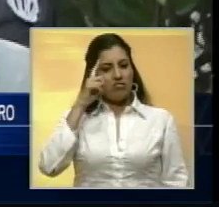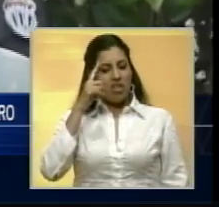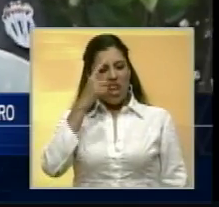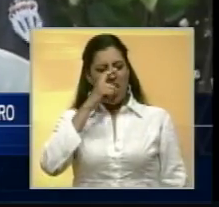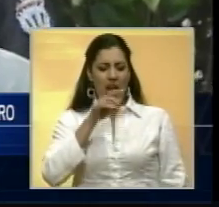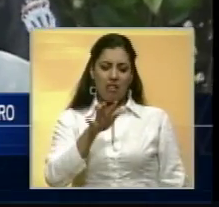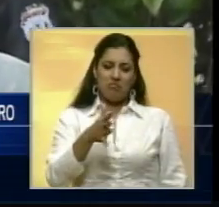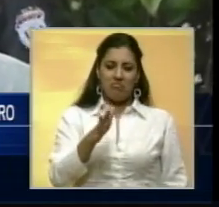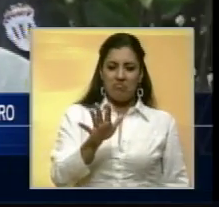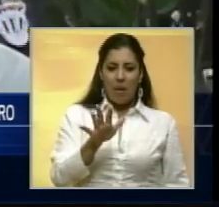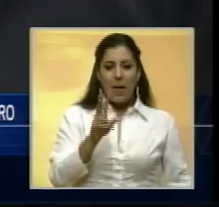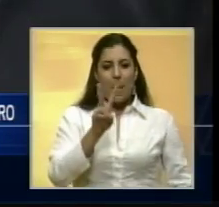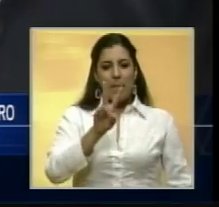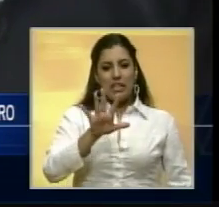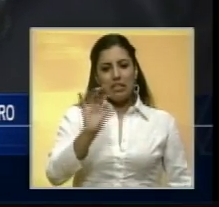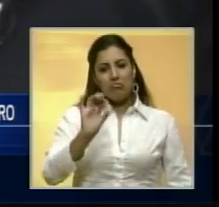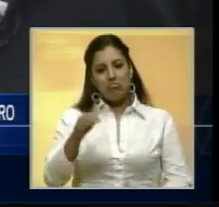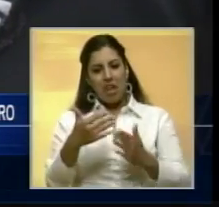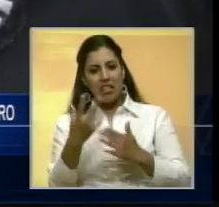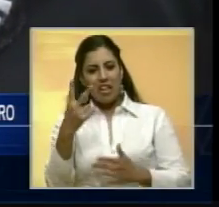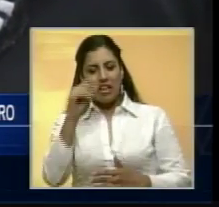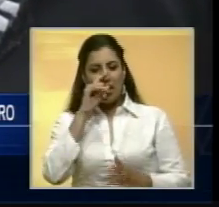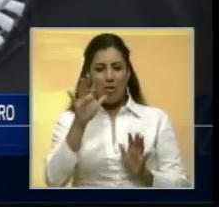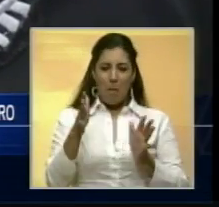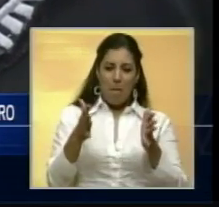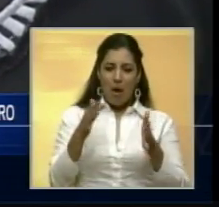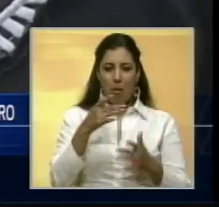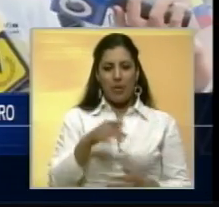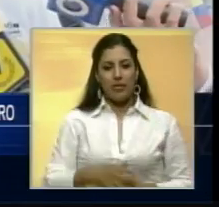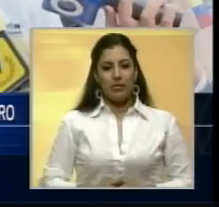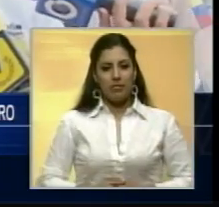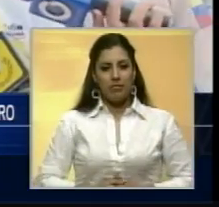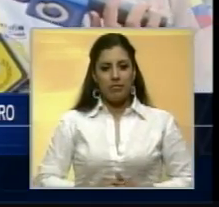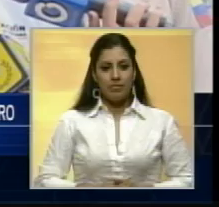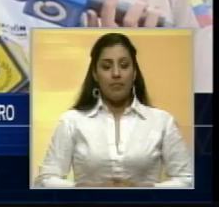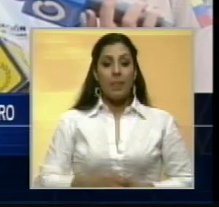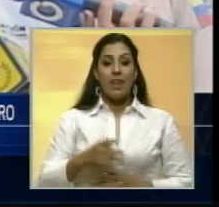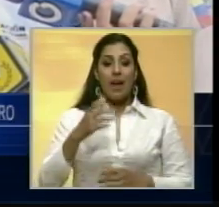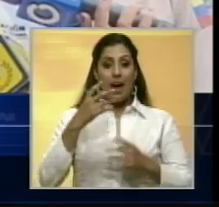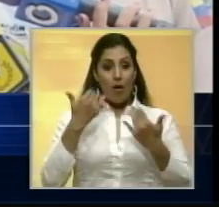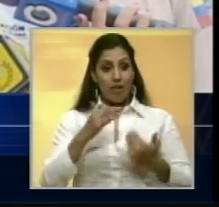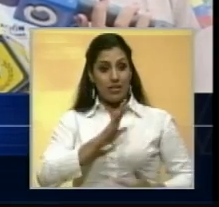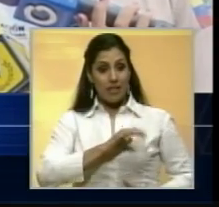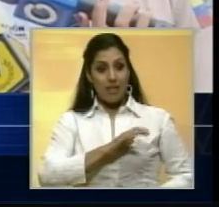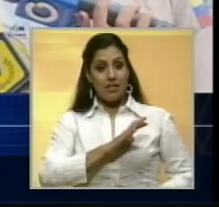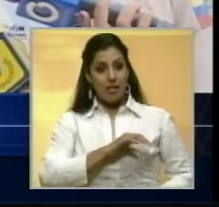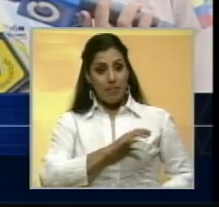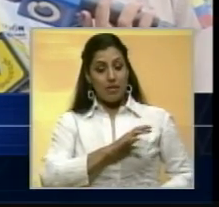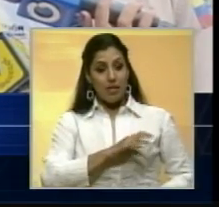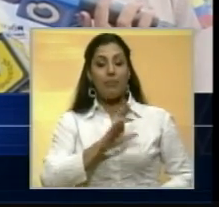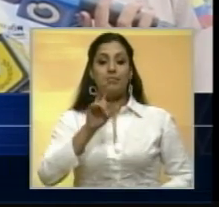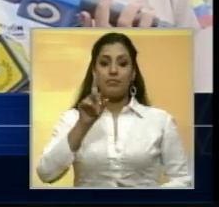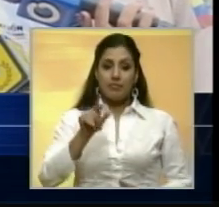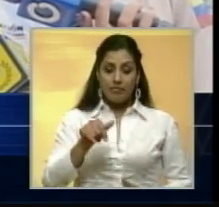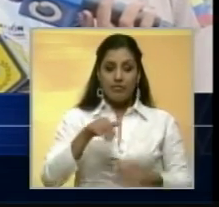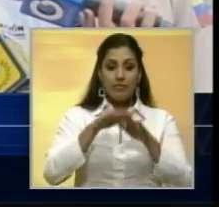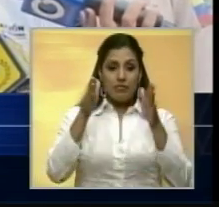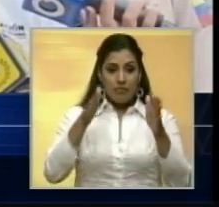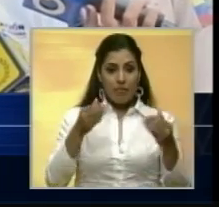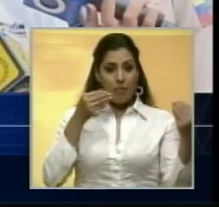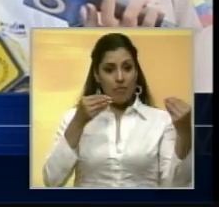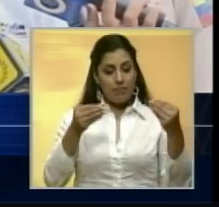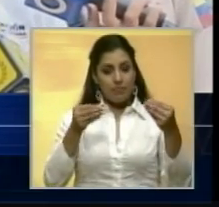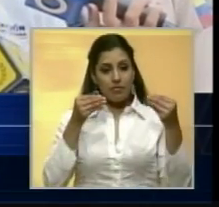edad oscila entre 25 y 30 años. Los cuerpos de investigación, igualmente el Ministerio